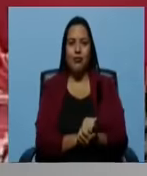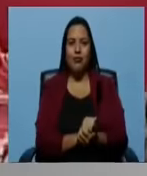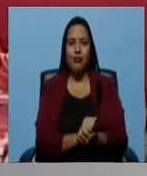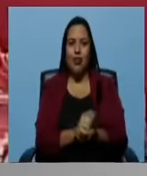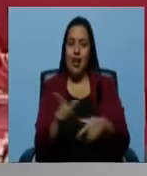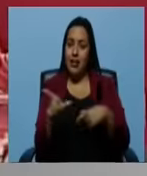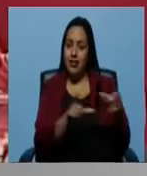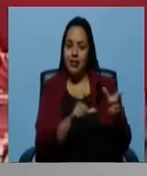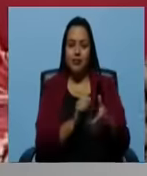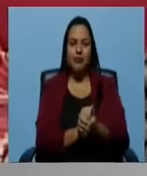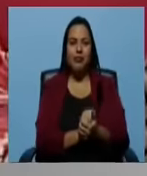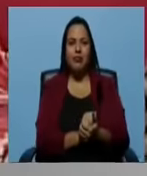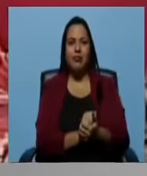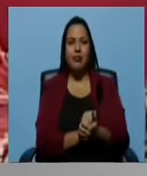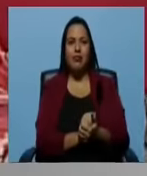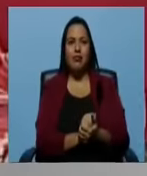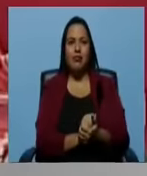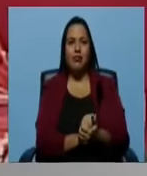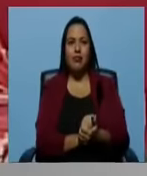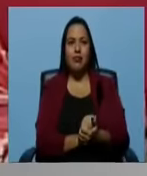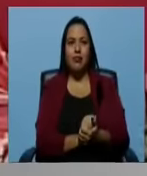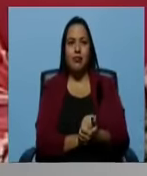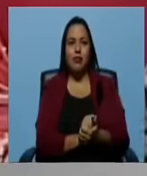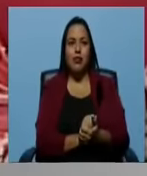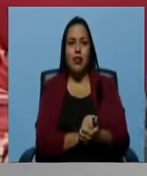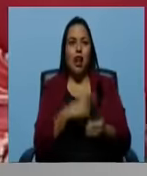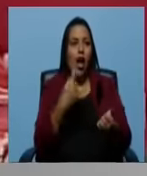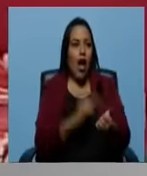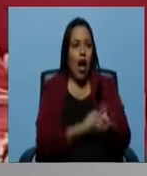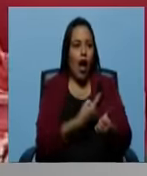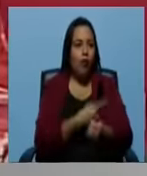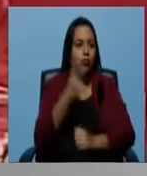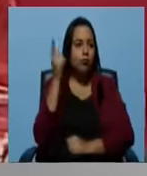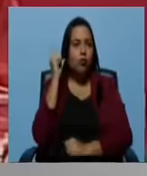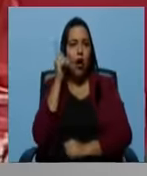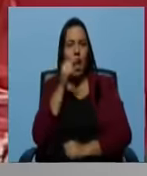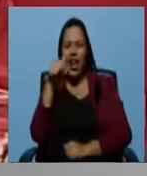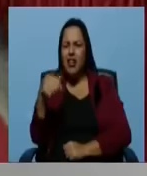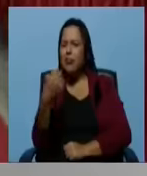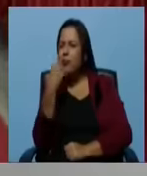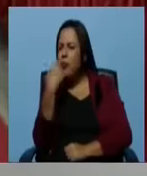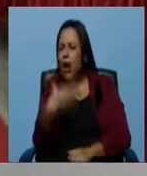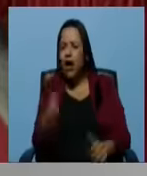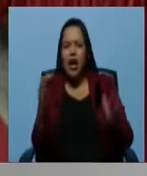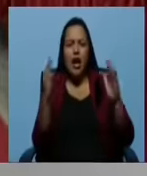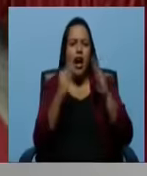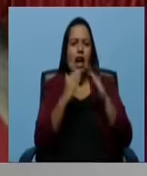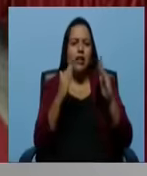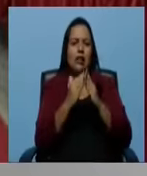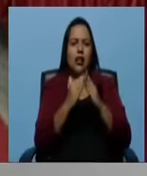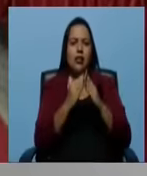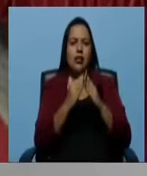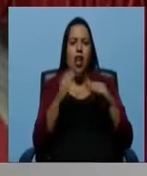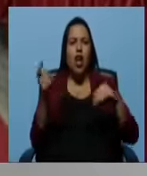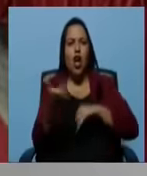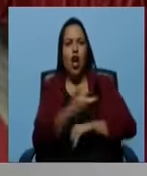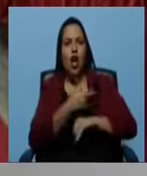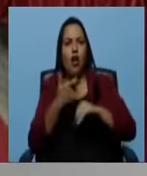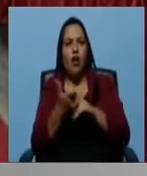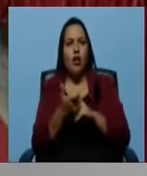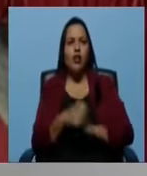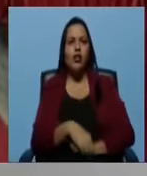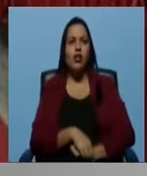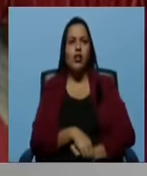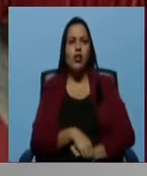Cumplí. Bueno, queridos hermanos y hermanas, esto es una hermosura de casa, señor Rafael Cabo. Muchas gracias. El Partido Socialista Unido de